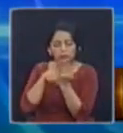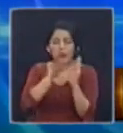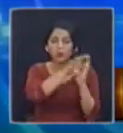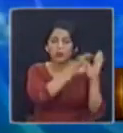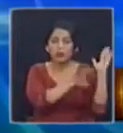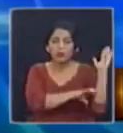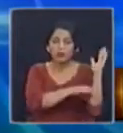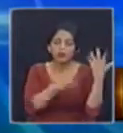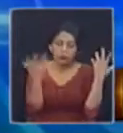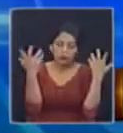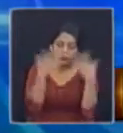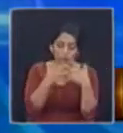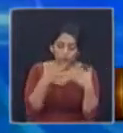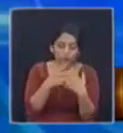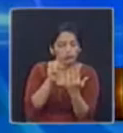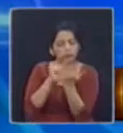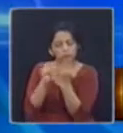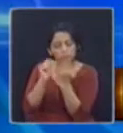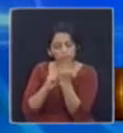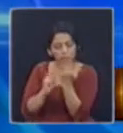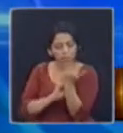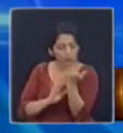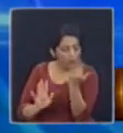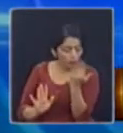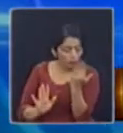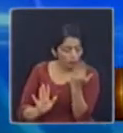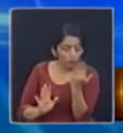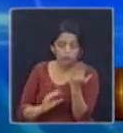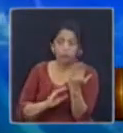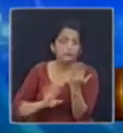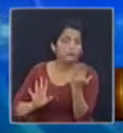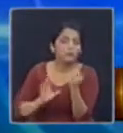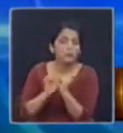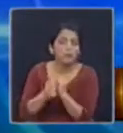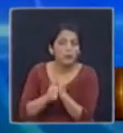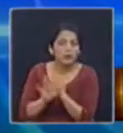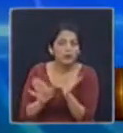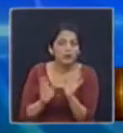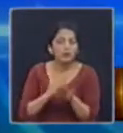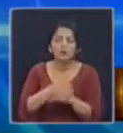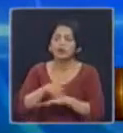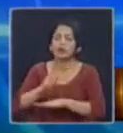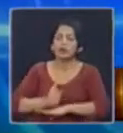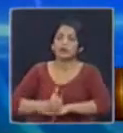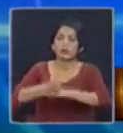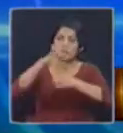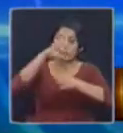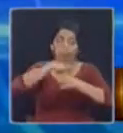no, nada más. Y una vez que eso da paso, va al Consejo Nacional Electoral,